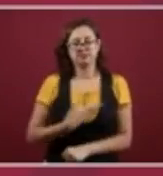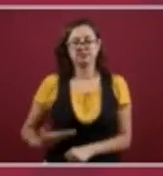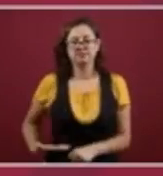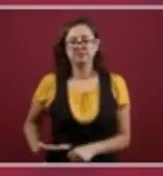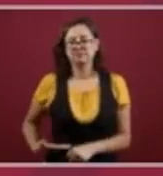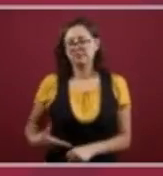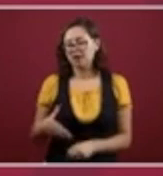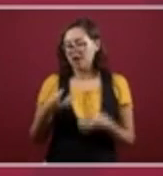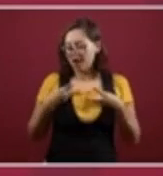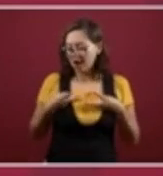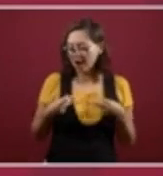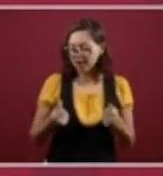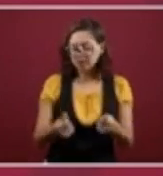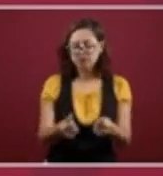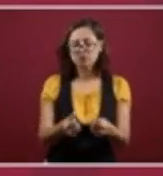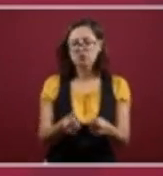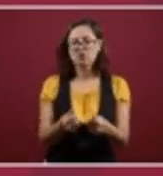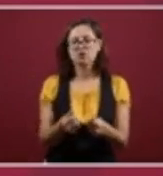alrededor de